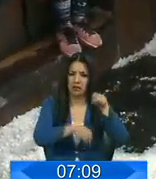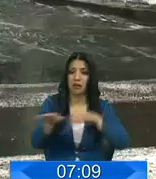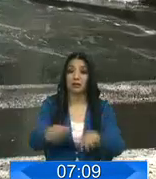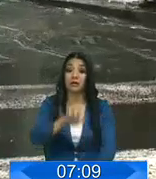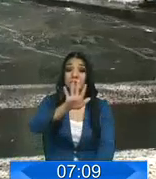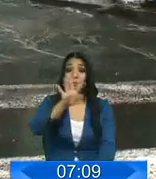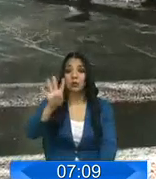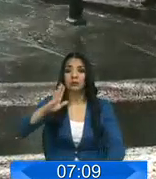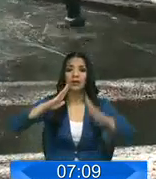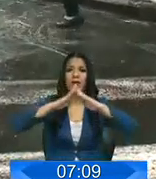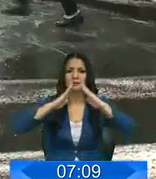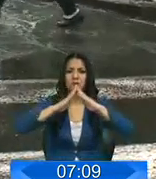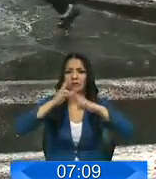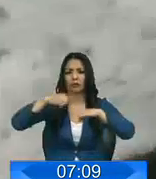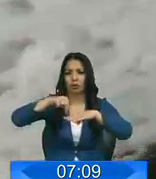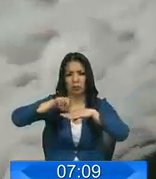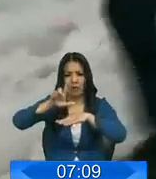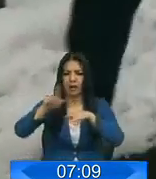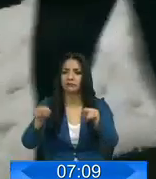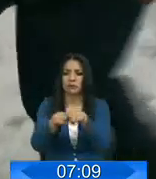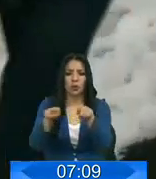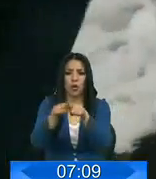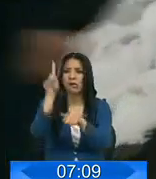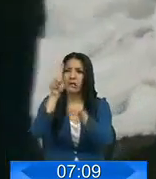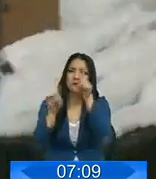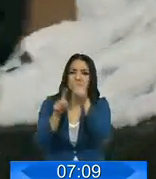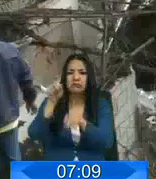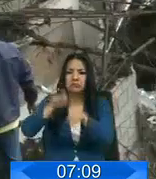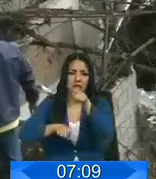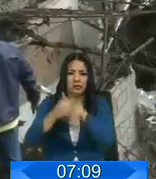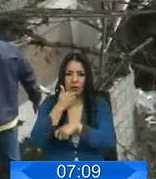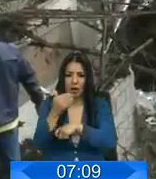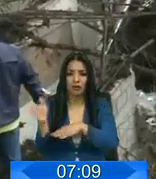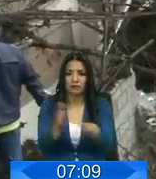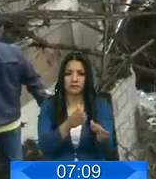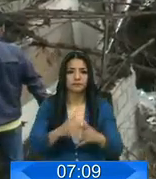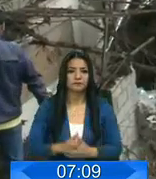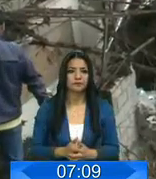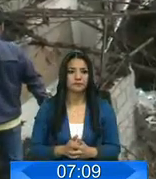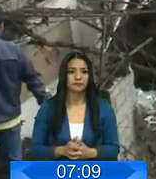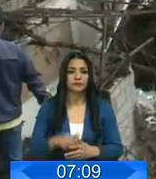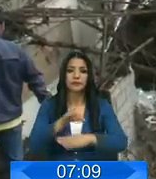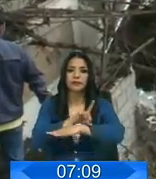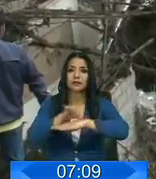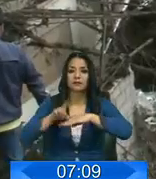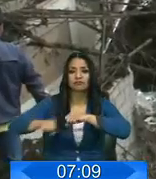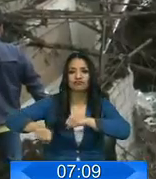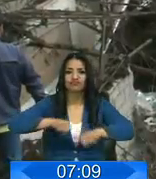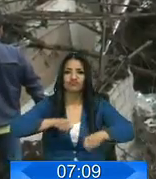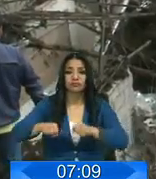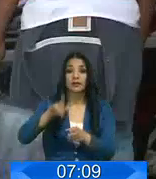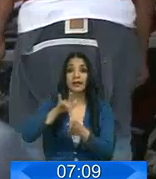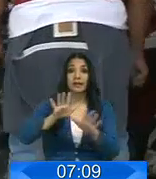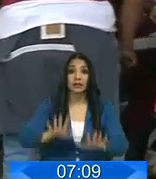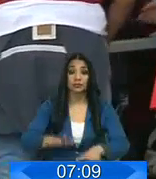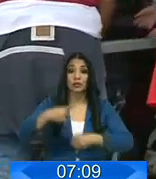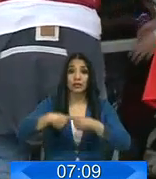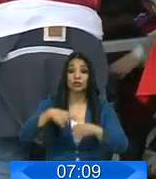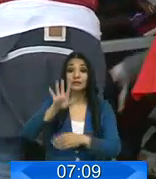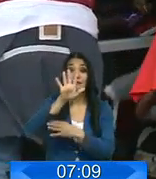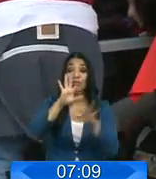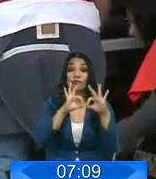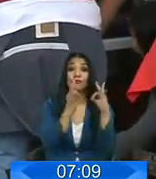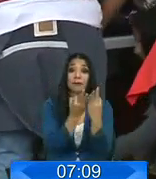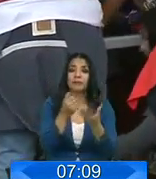54 viviendas de tipo normal igual presentaron diferentes tipos de daños. Según datos de la Dirección de Gestión de Riesgos del Cabildo, 5